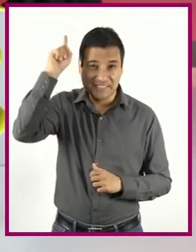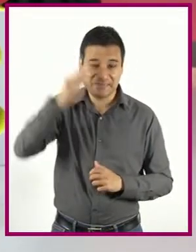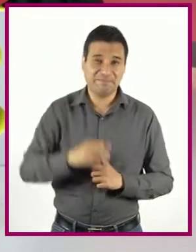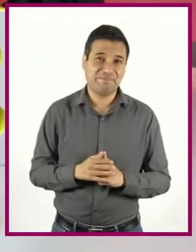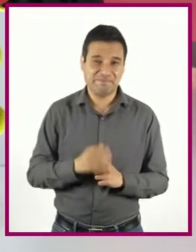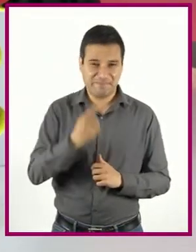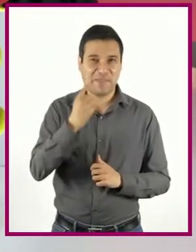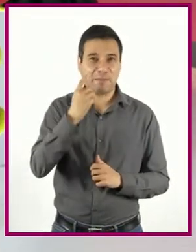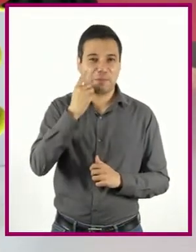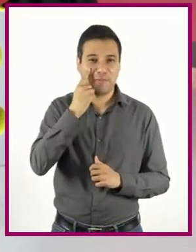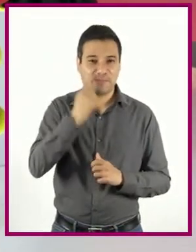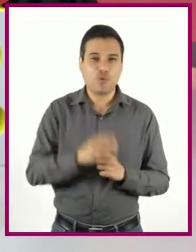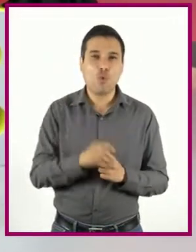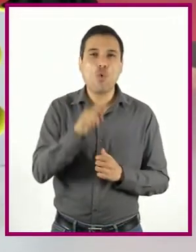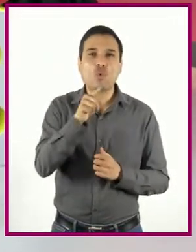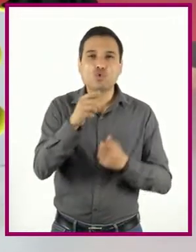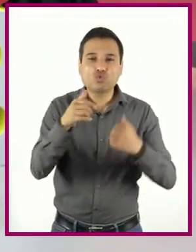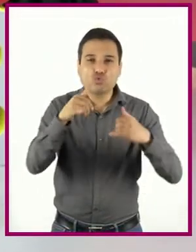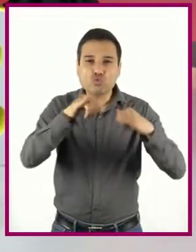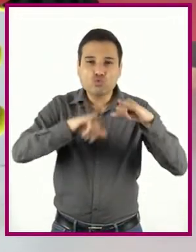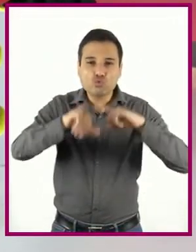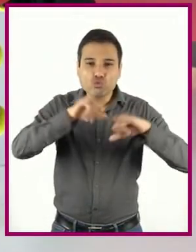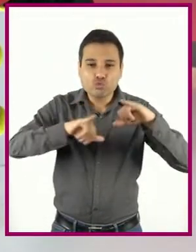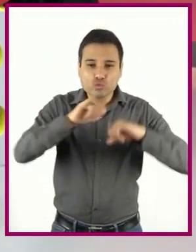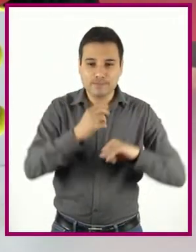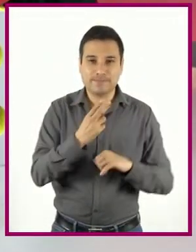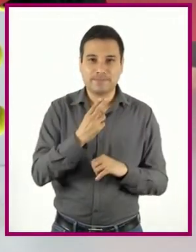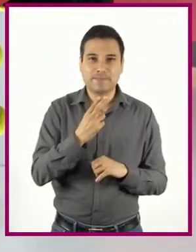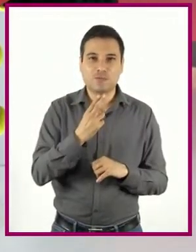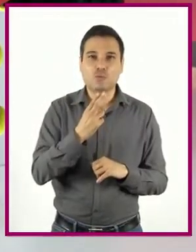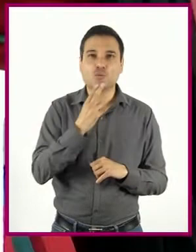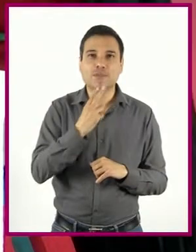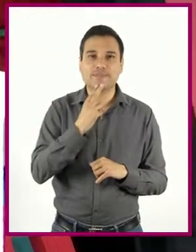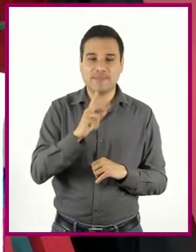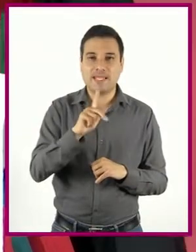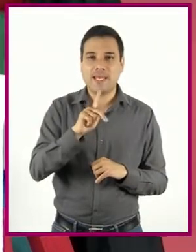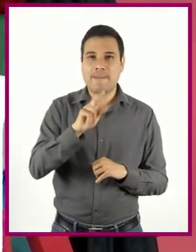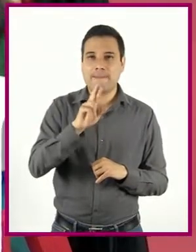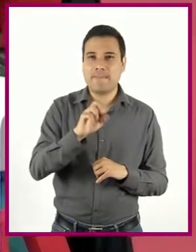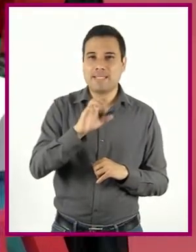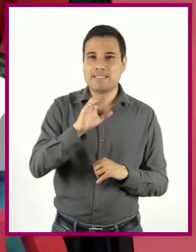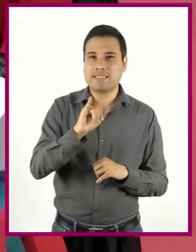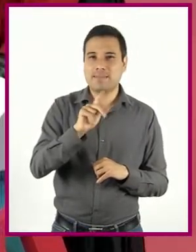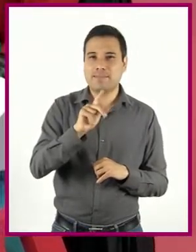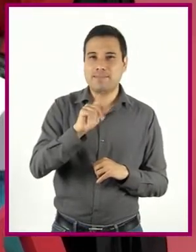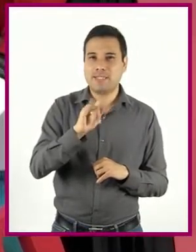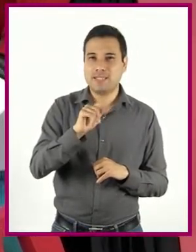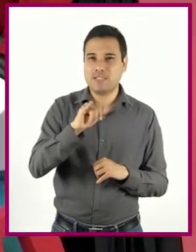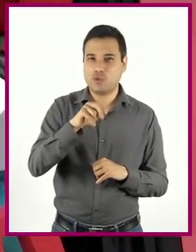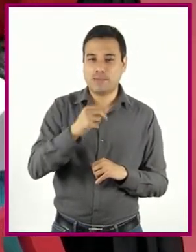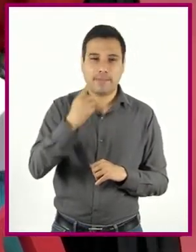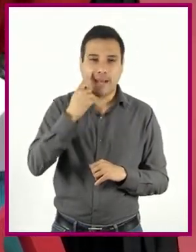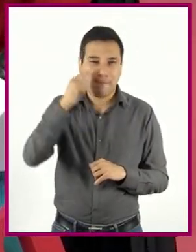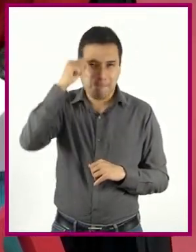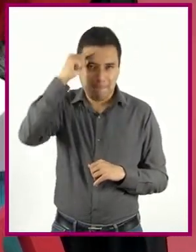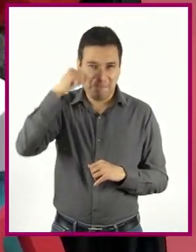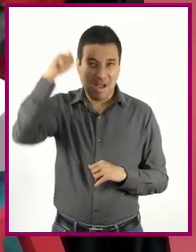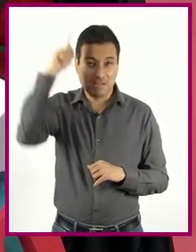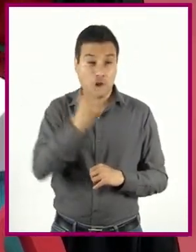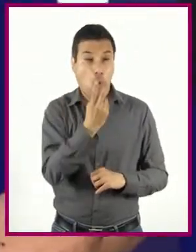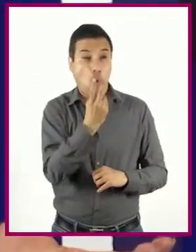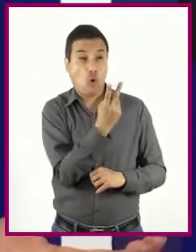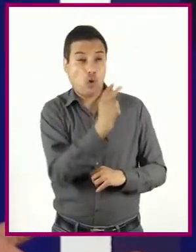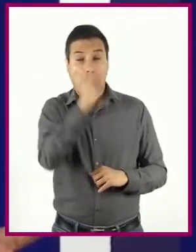hacer una reacción con la manifestación de precipitación. Ay, ay, ay, ay. Es muy fácil. Se creen saberlo todo,